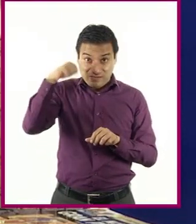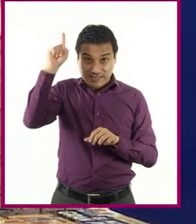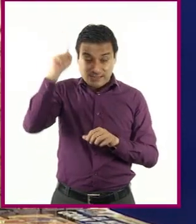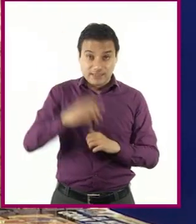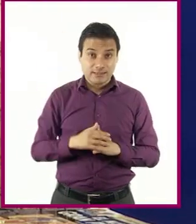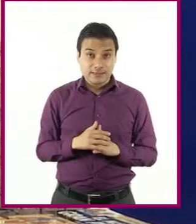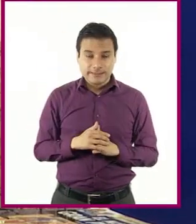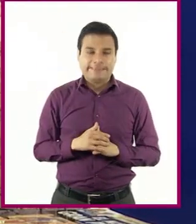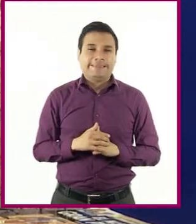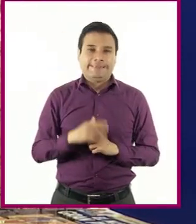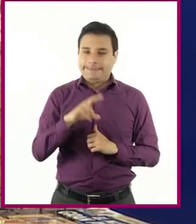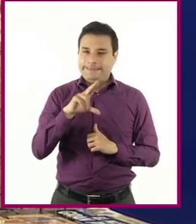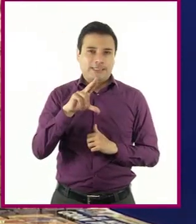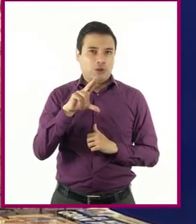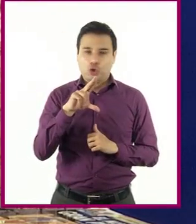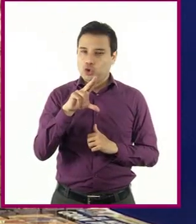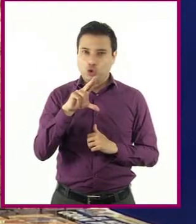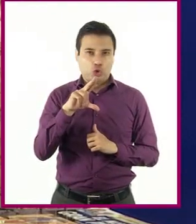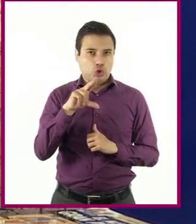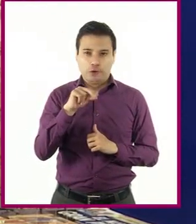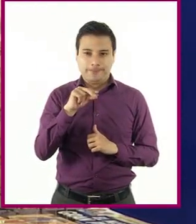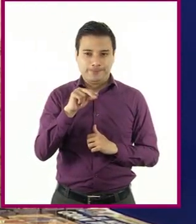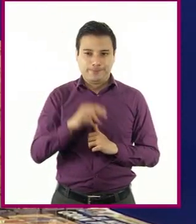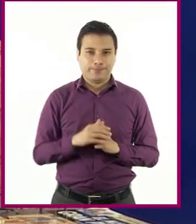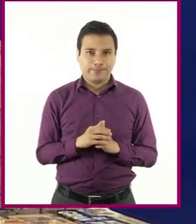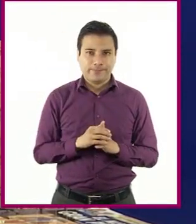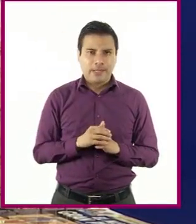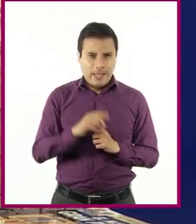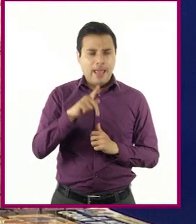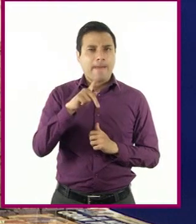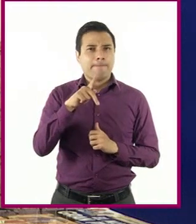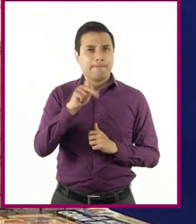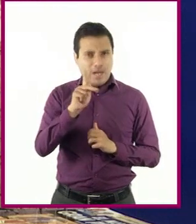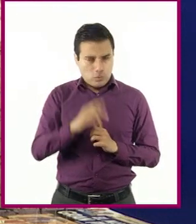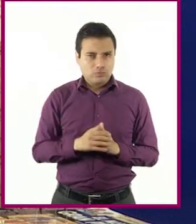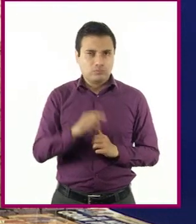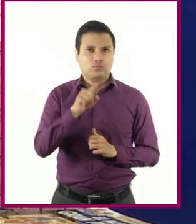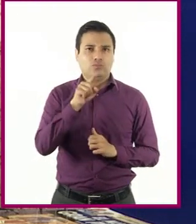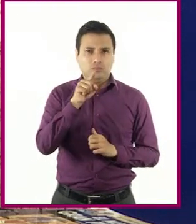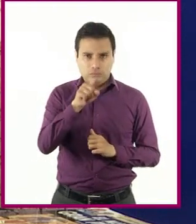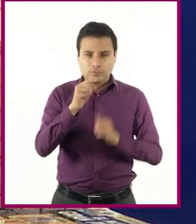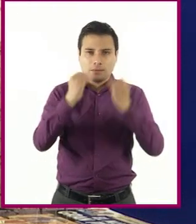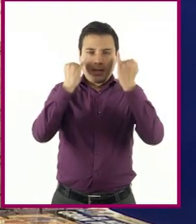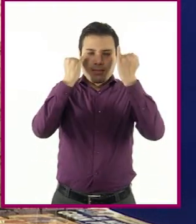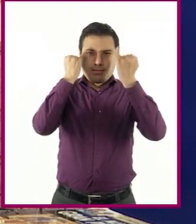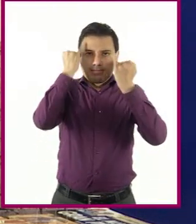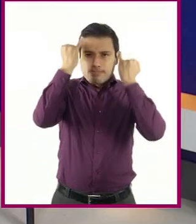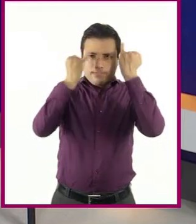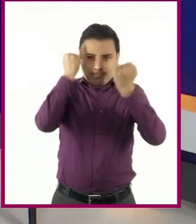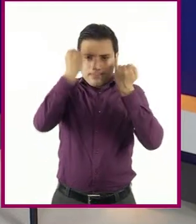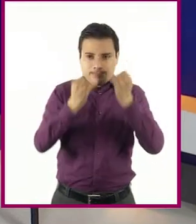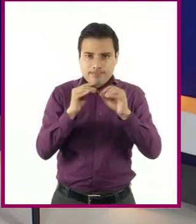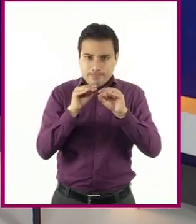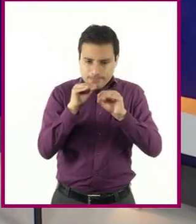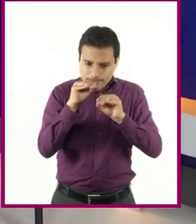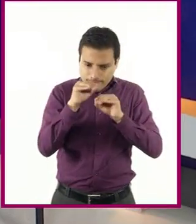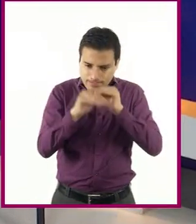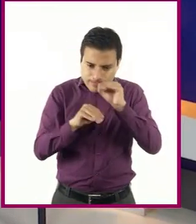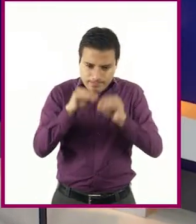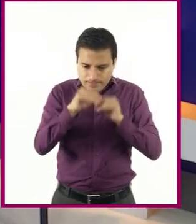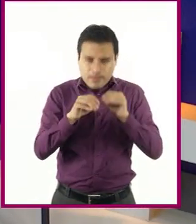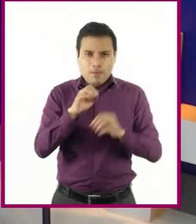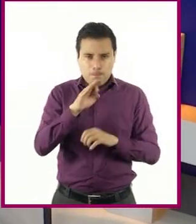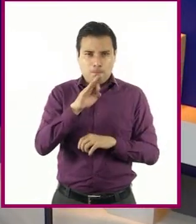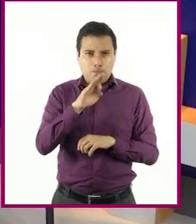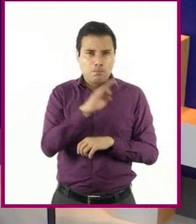No, pero justo la imaginación es la materia prima de las historietas. Yo creo que están hechas de lo mismo